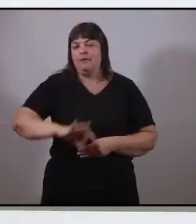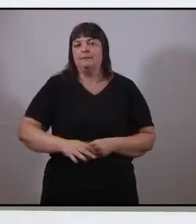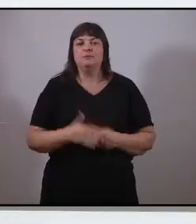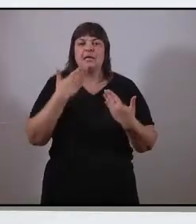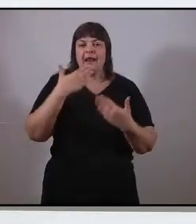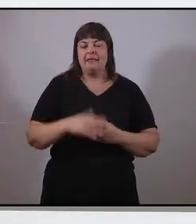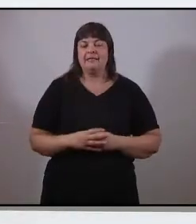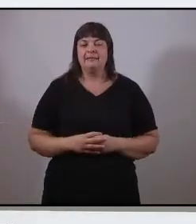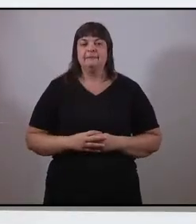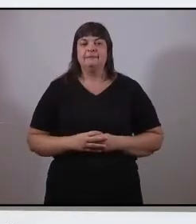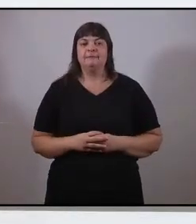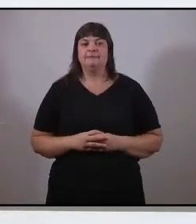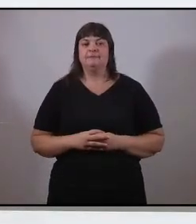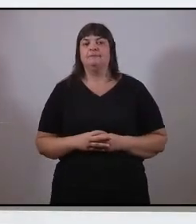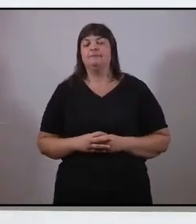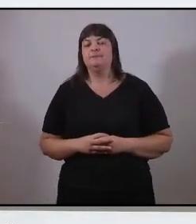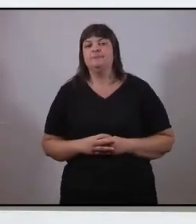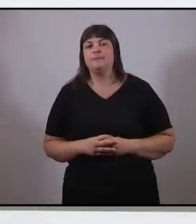gracias.